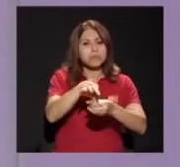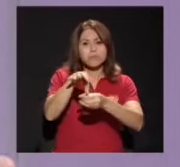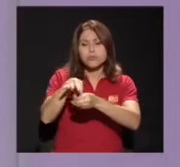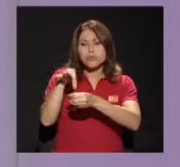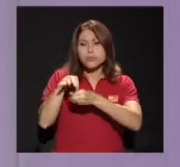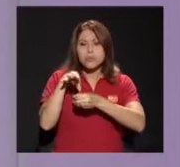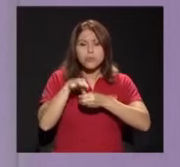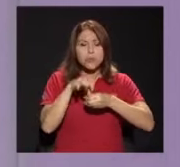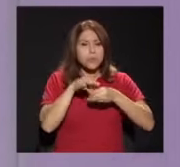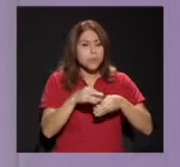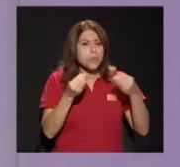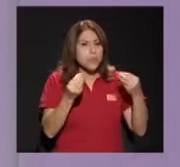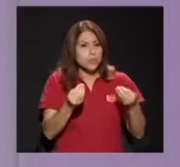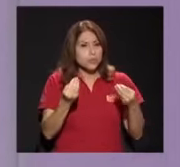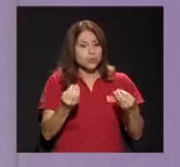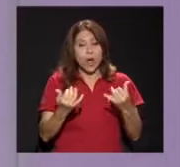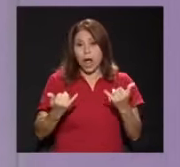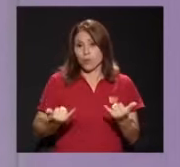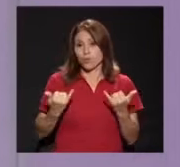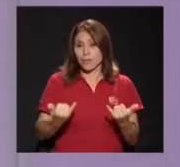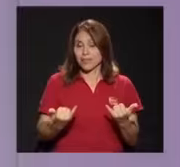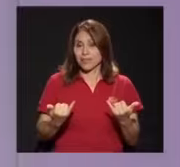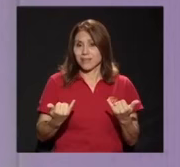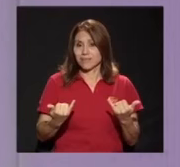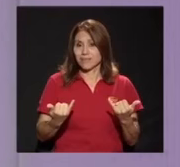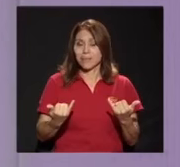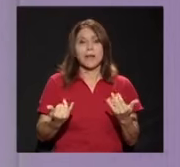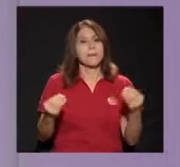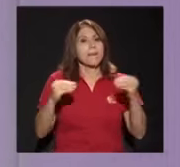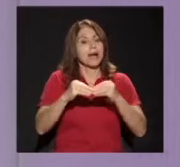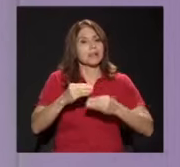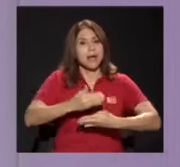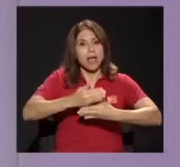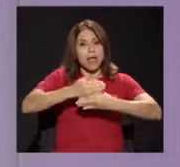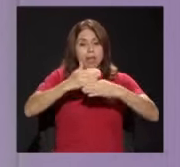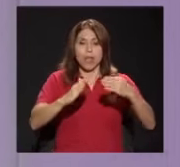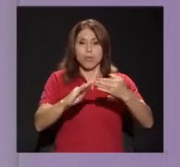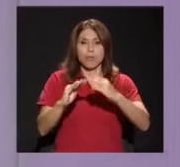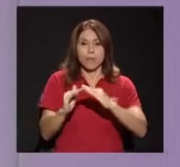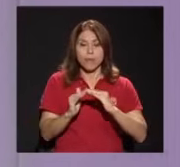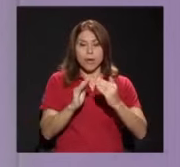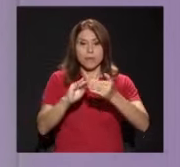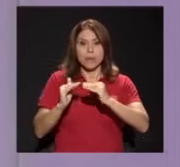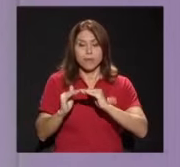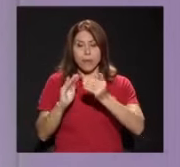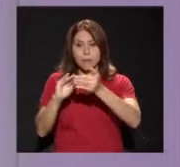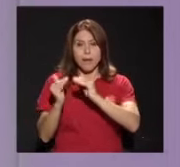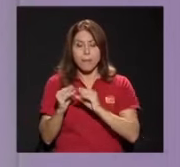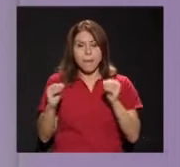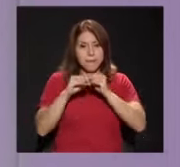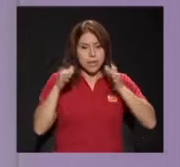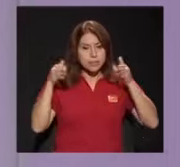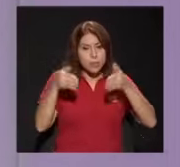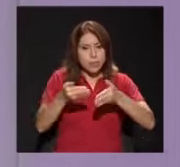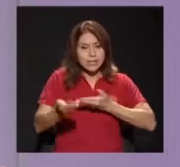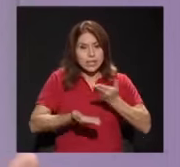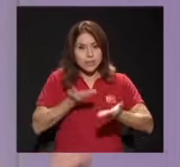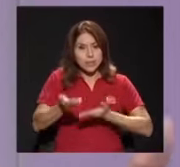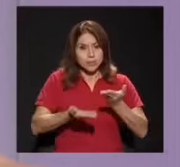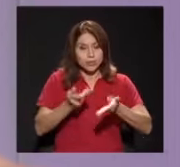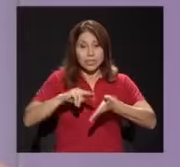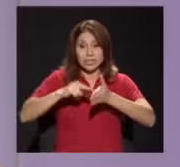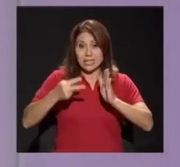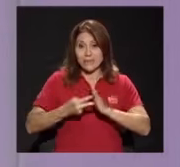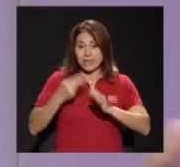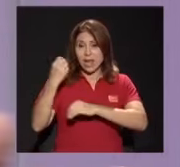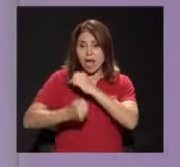esa producción, y actualmente somos un país completamente urbano, más enfocado al tema de servicios. Entonces, esto quiere decir que conforme han pasado